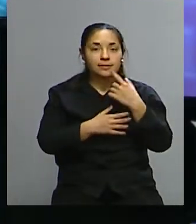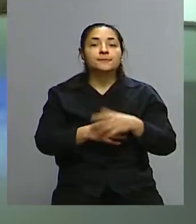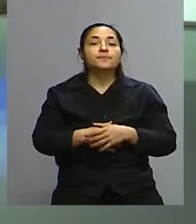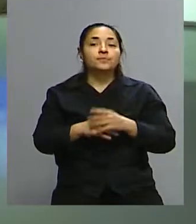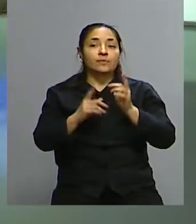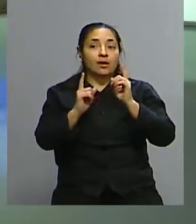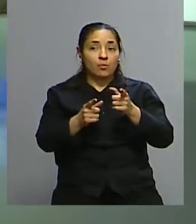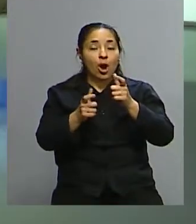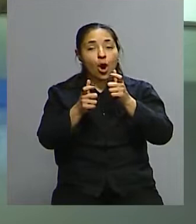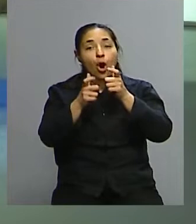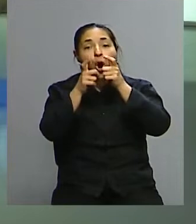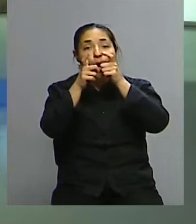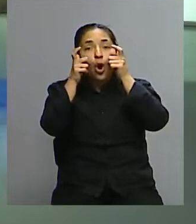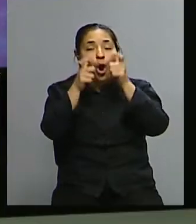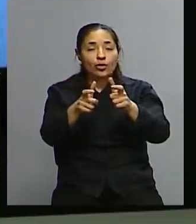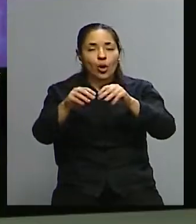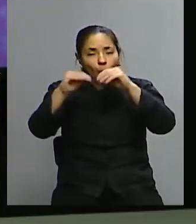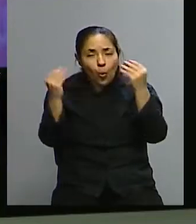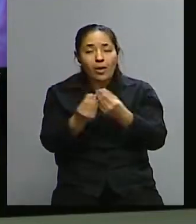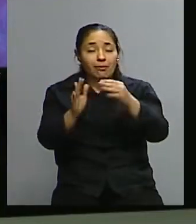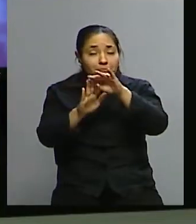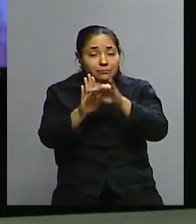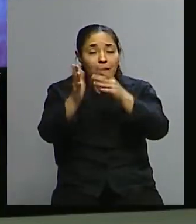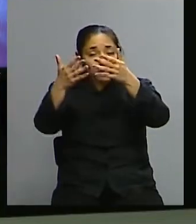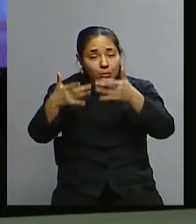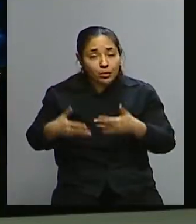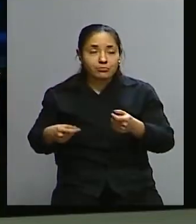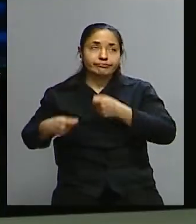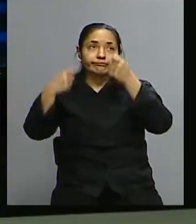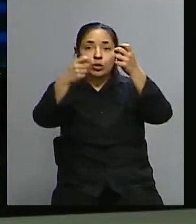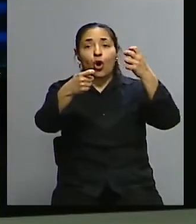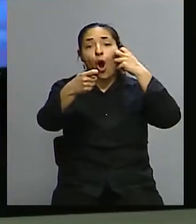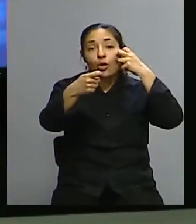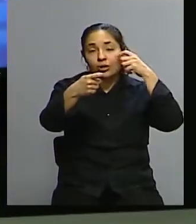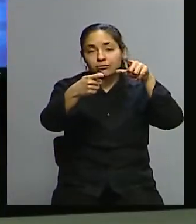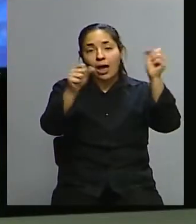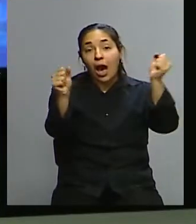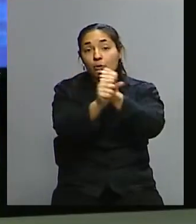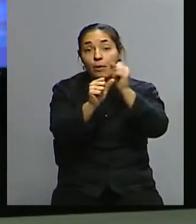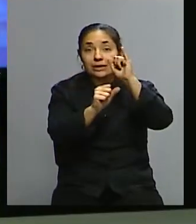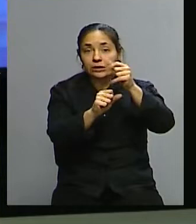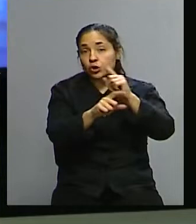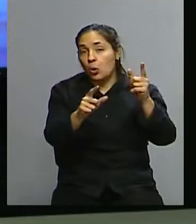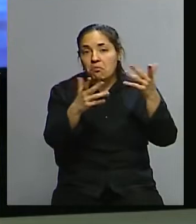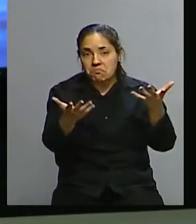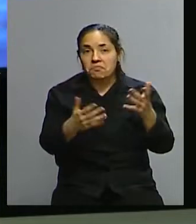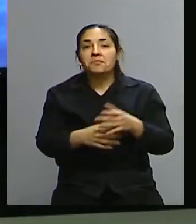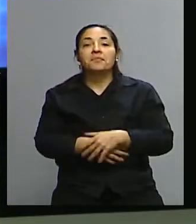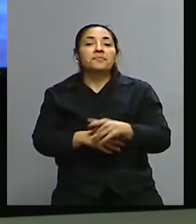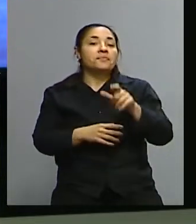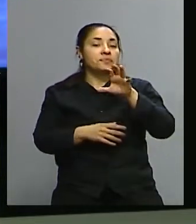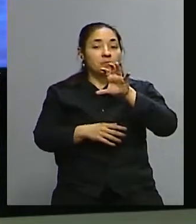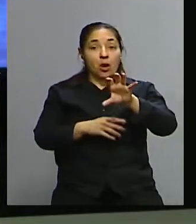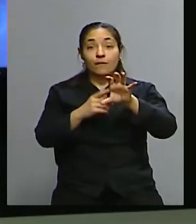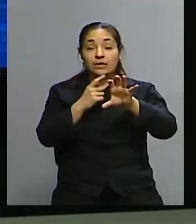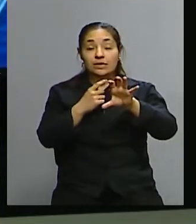Después dictamina sobre la rendición de cuentas y se lo eleva al Congreso, que es el que termina aprobando, desaprobando la cuenta nacional. En el ámbito provincial